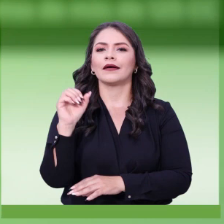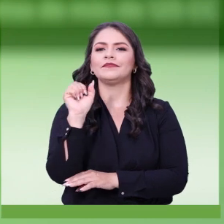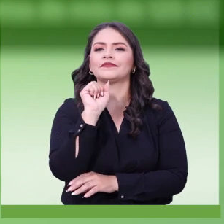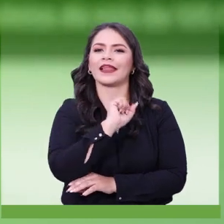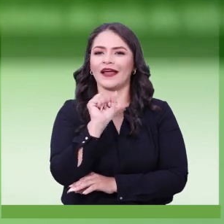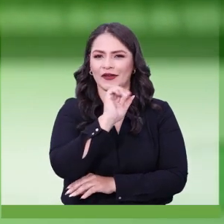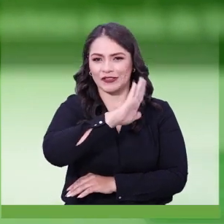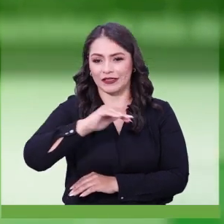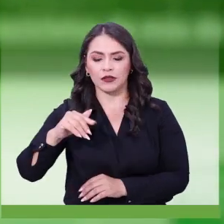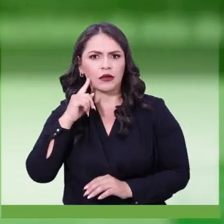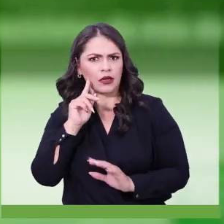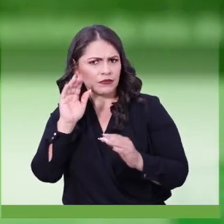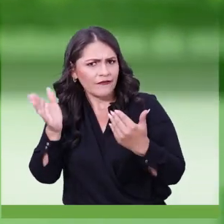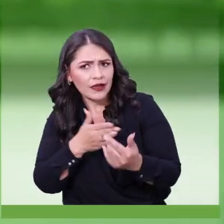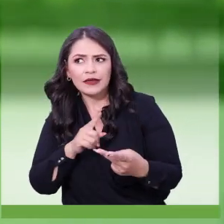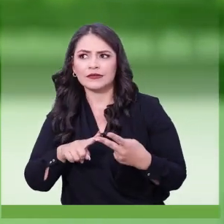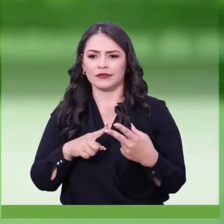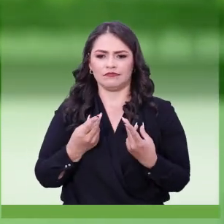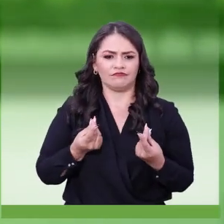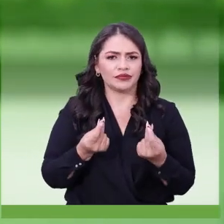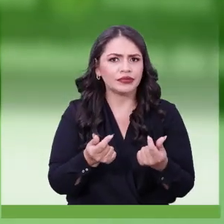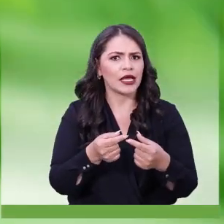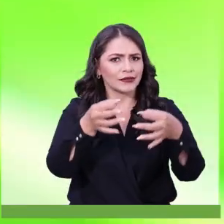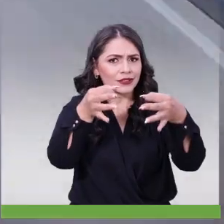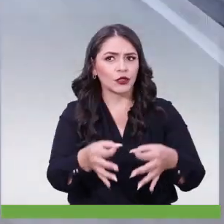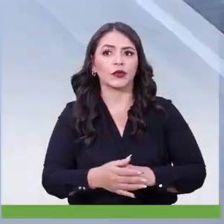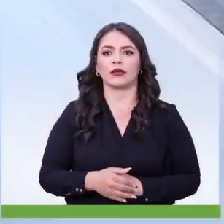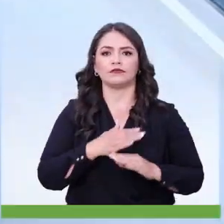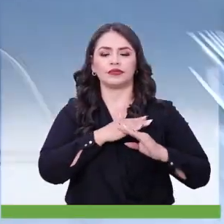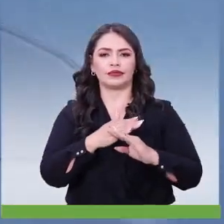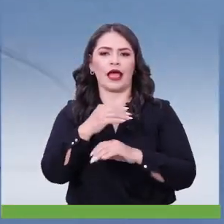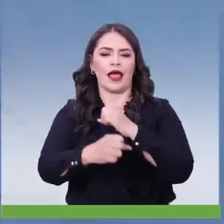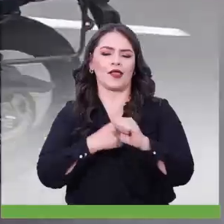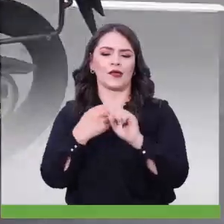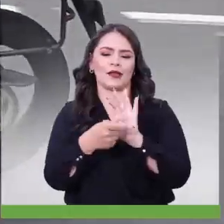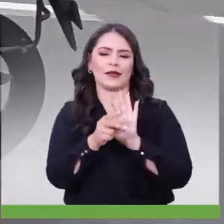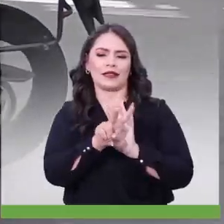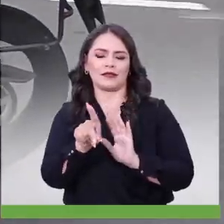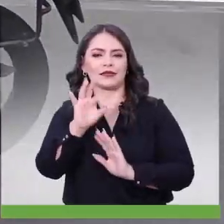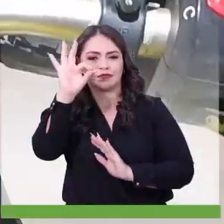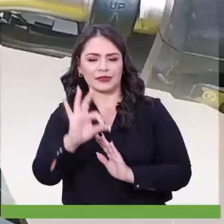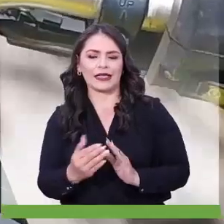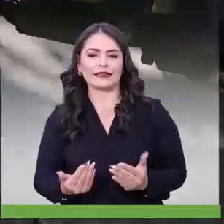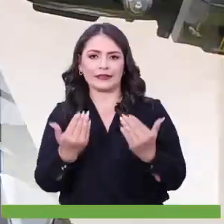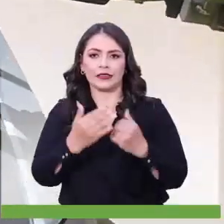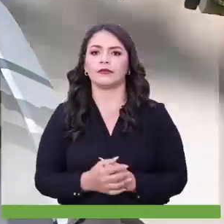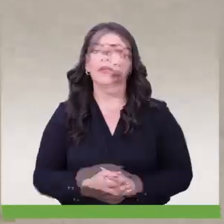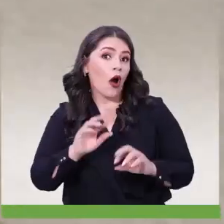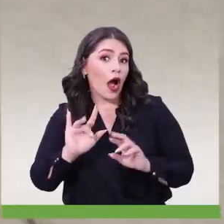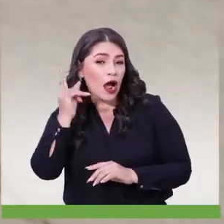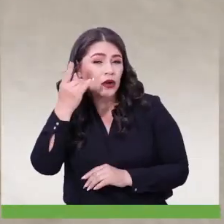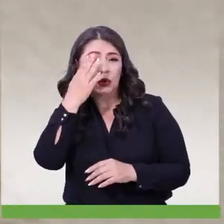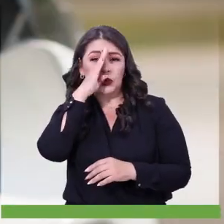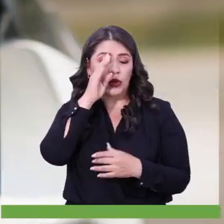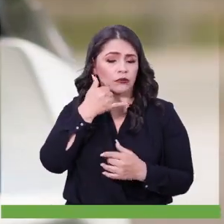www.vehiculosantioquia.com. Es fácil, rápido y seguro. Descuento válido para la vigencia 2023. Más información en la línea